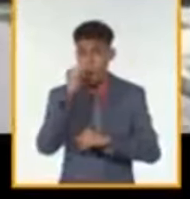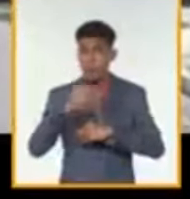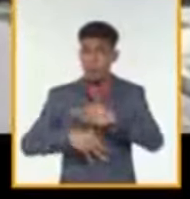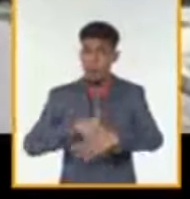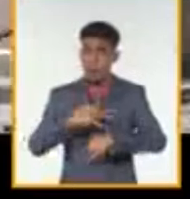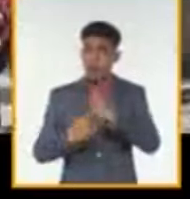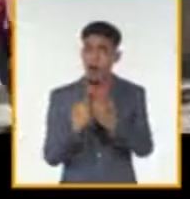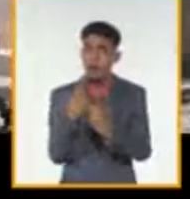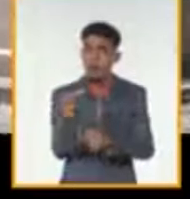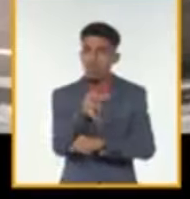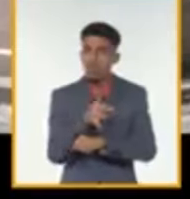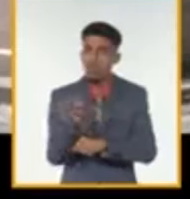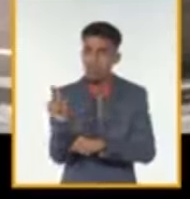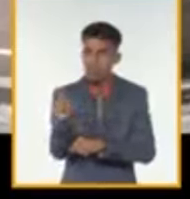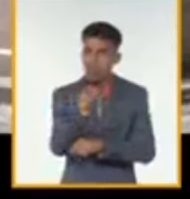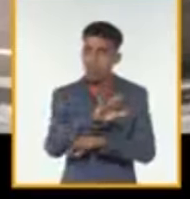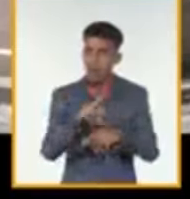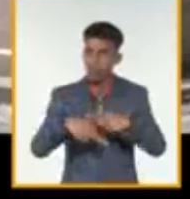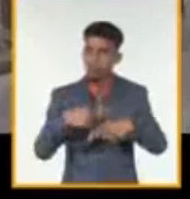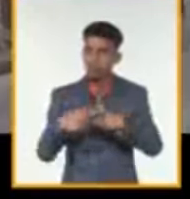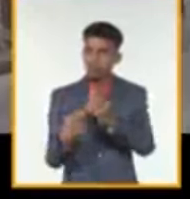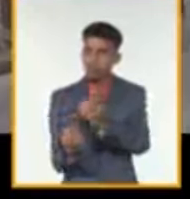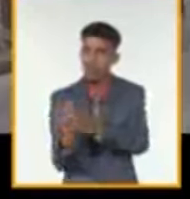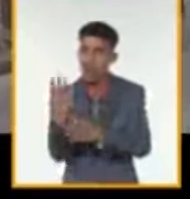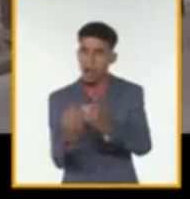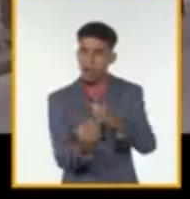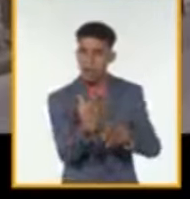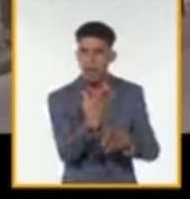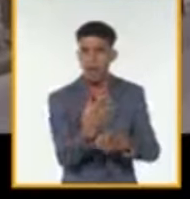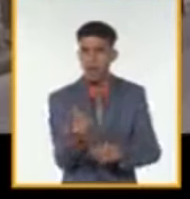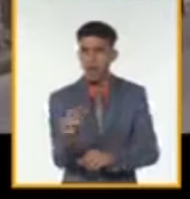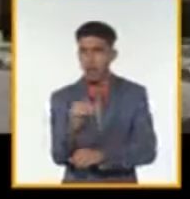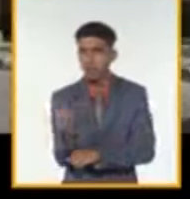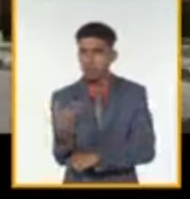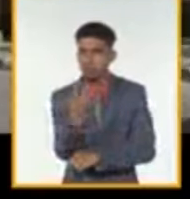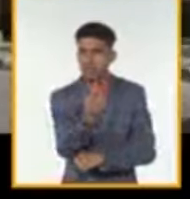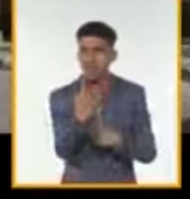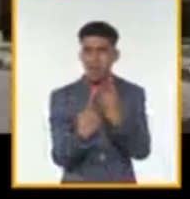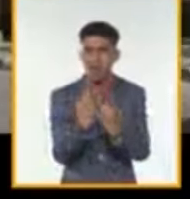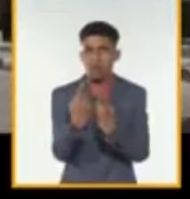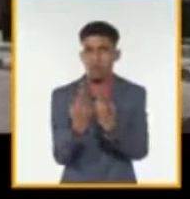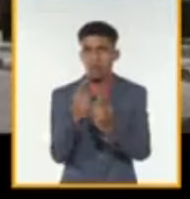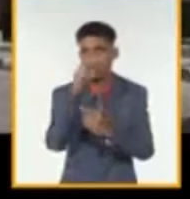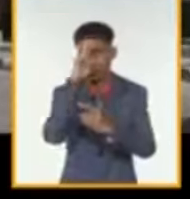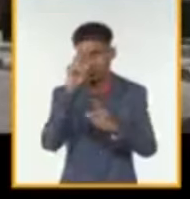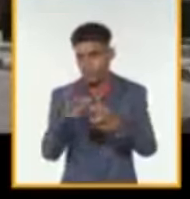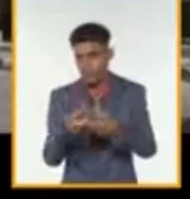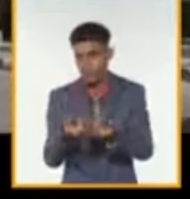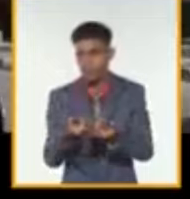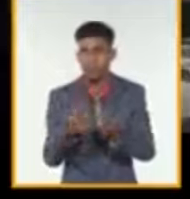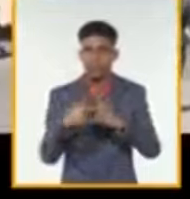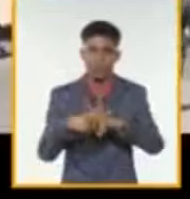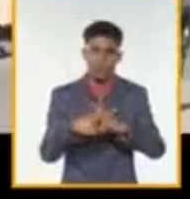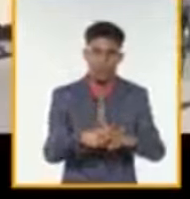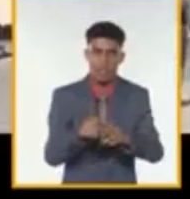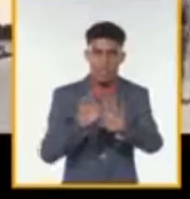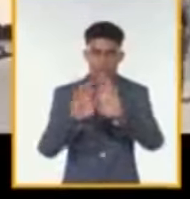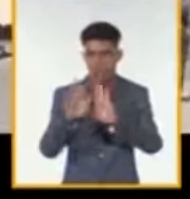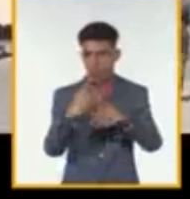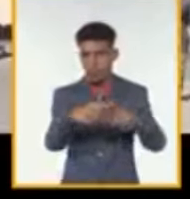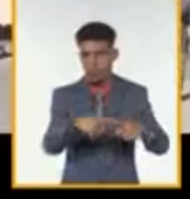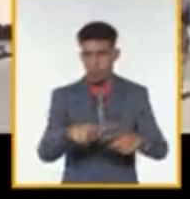los municipios de la provincia un programa de trabajo que ha vino encaminado a eh lograr esa